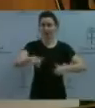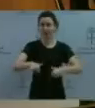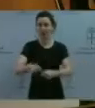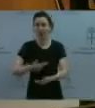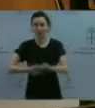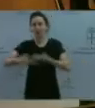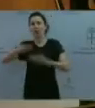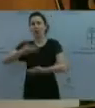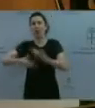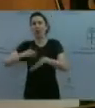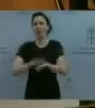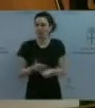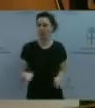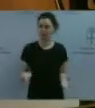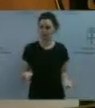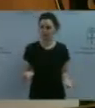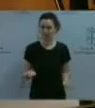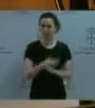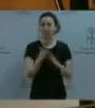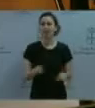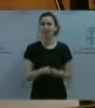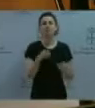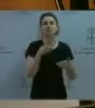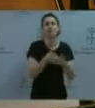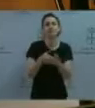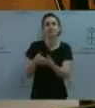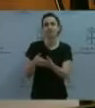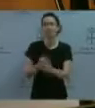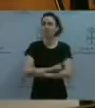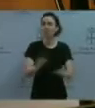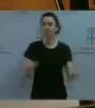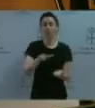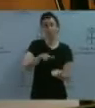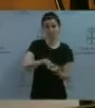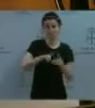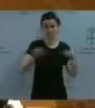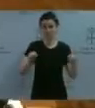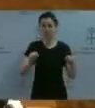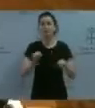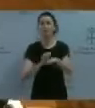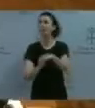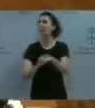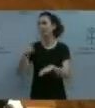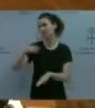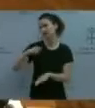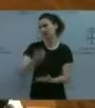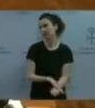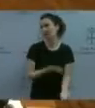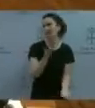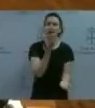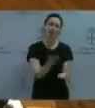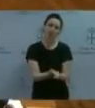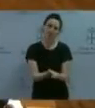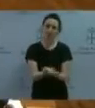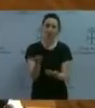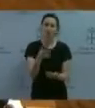y prohibiendo el uso de la lengua, de algo que se venía haciendo en sin Señor ningún presidente, solicito, no está aprobada todavía la reforma del reglamento.